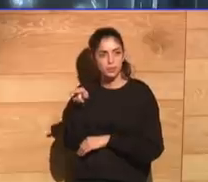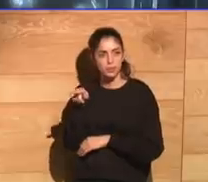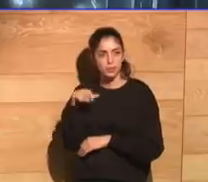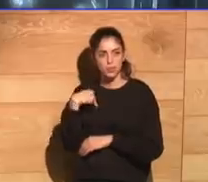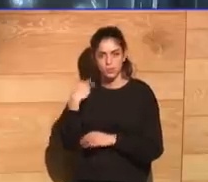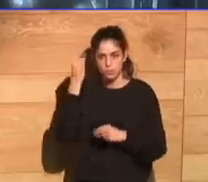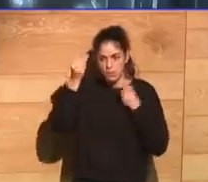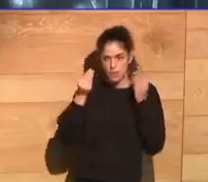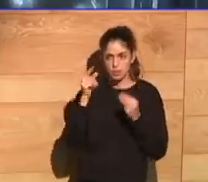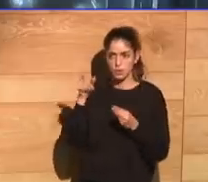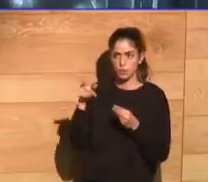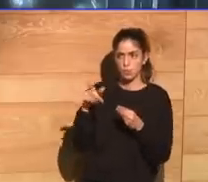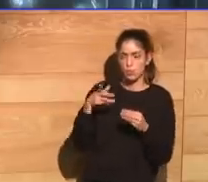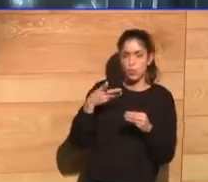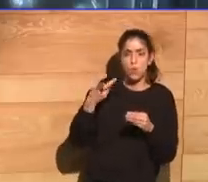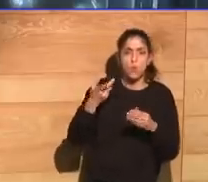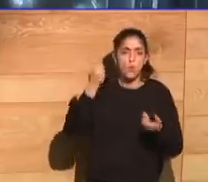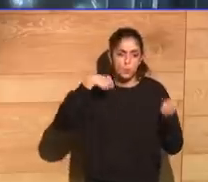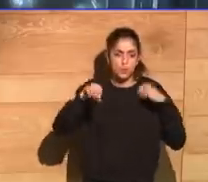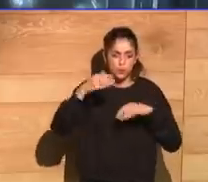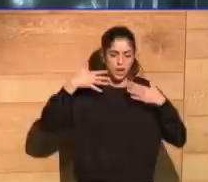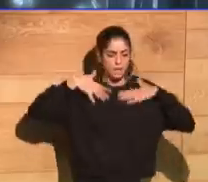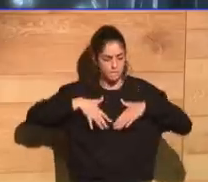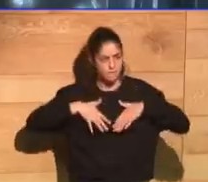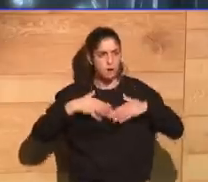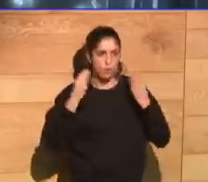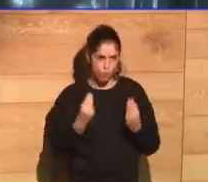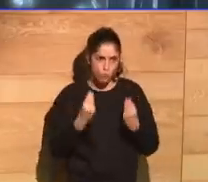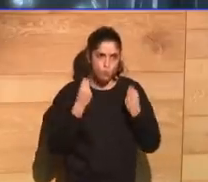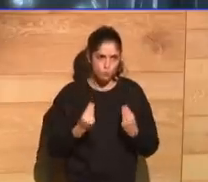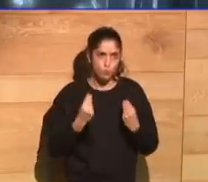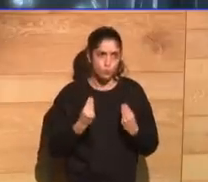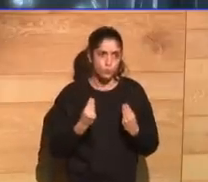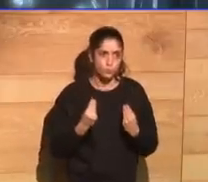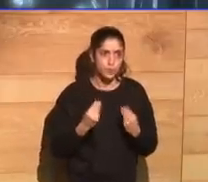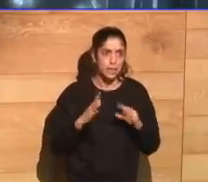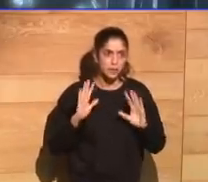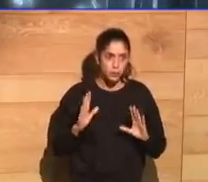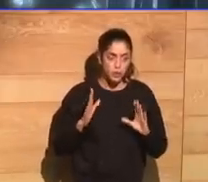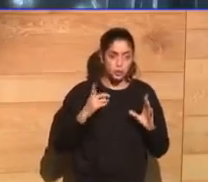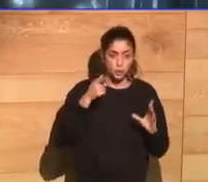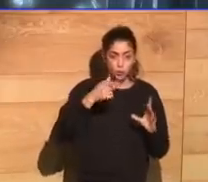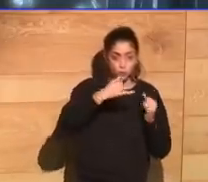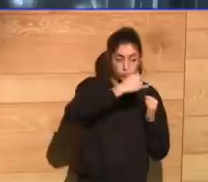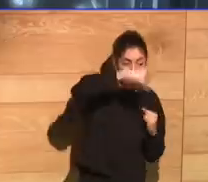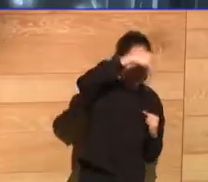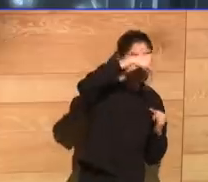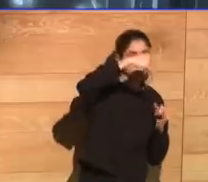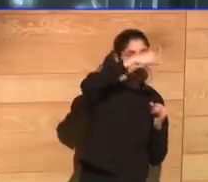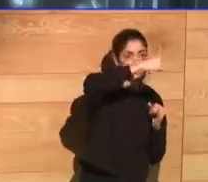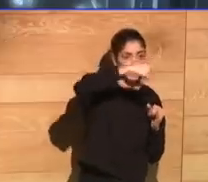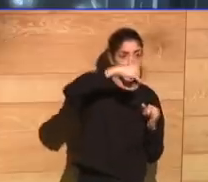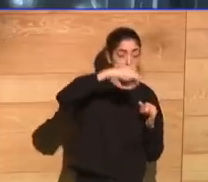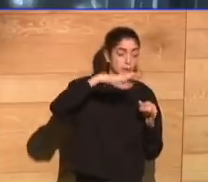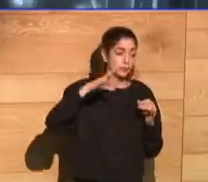que te estás metiendo un poquito de más en el personaje? A lo mejor te está flipando, Chris. Que has cogido una polea de acero del tamaño de un balón de